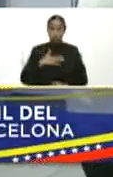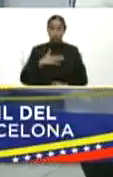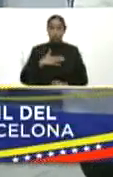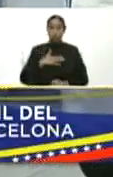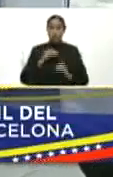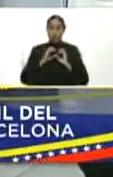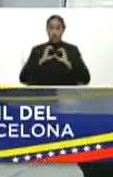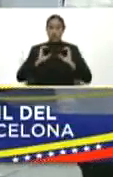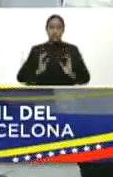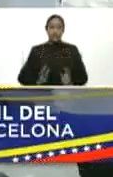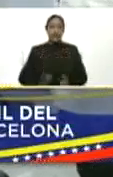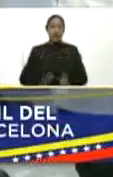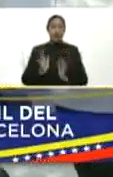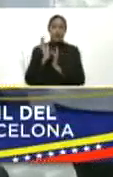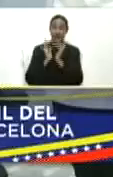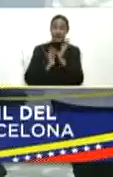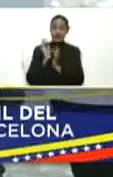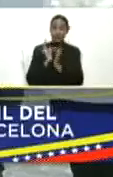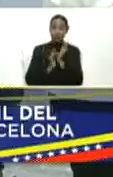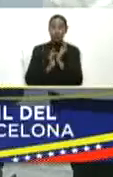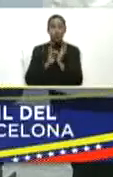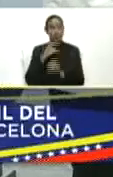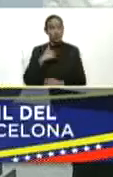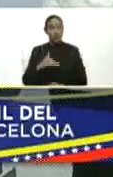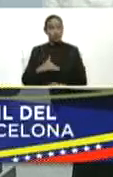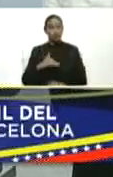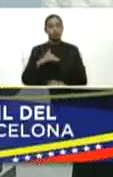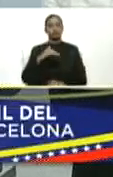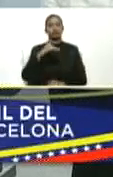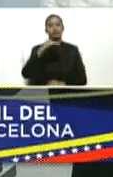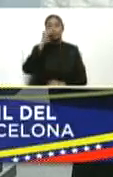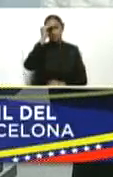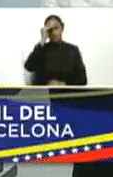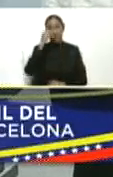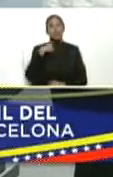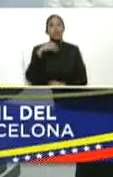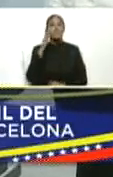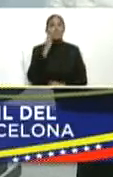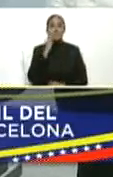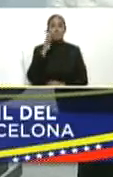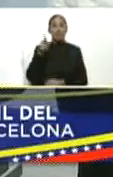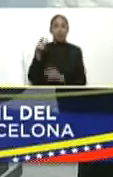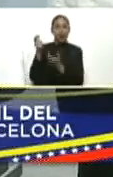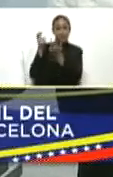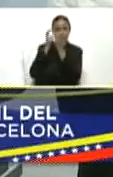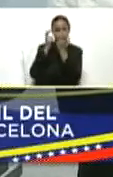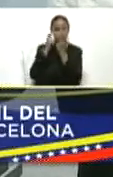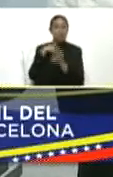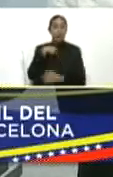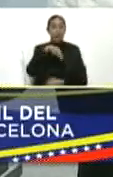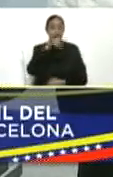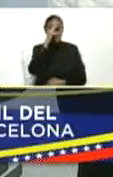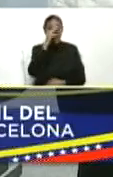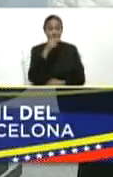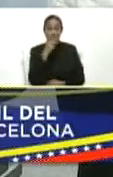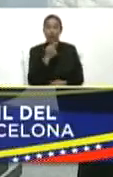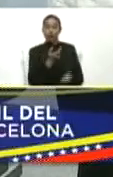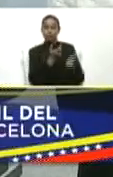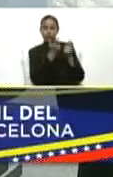Cristo, de formación de hogar, de mi madre, Teresa de Jesús, y de mi padre, Nicolás de Jesús.